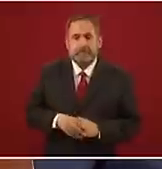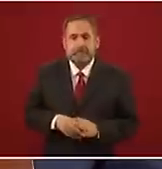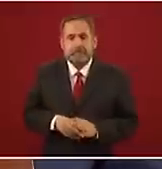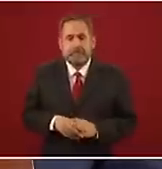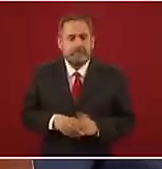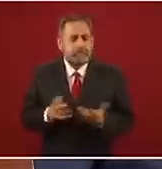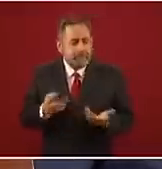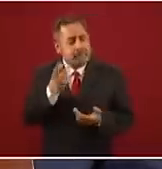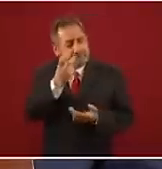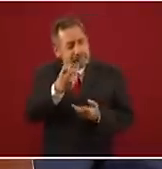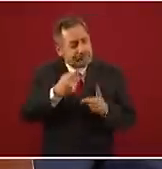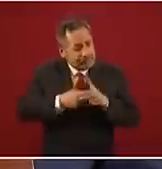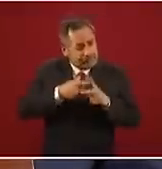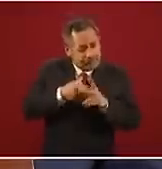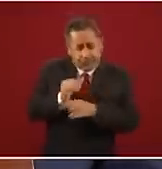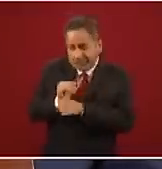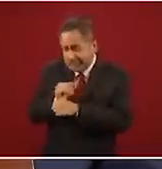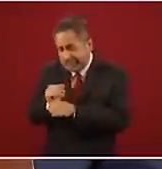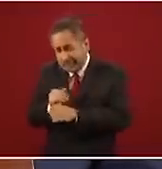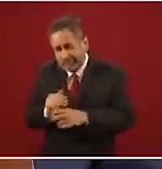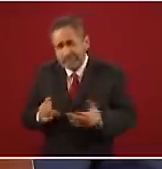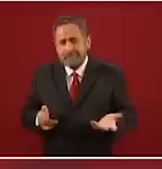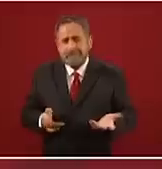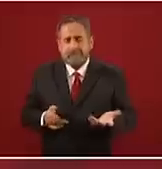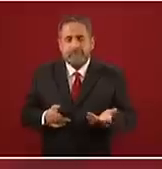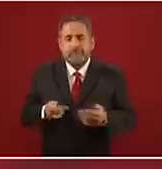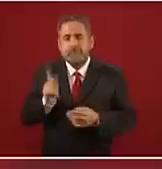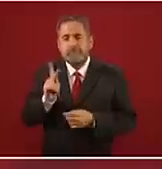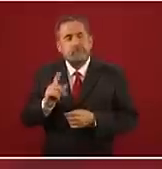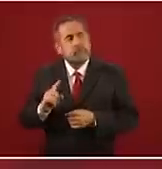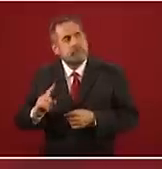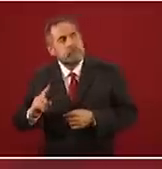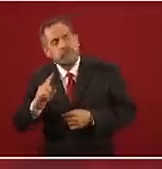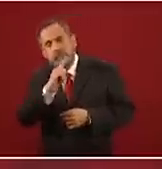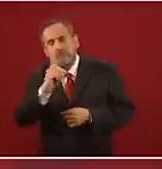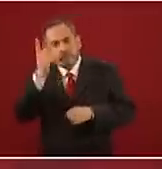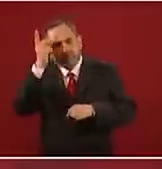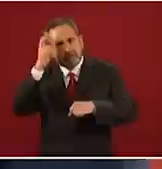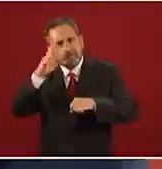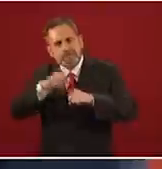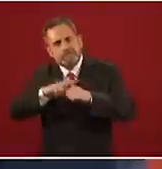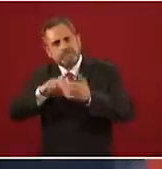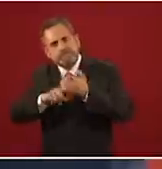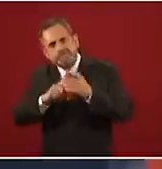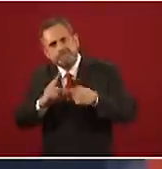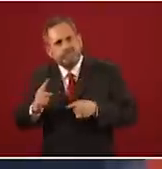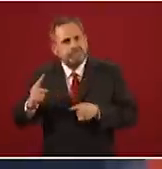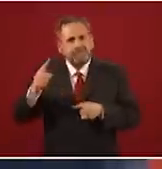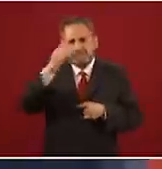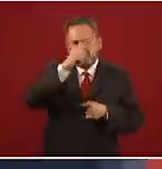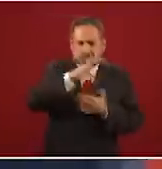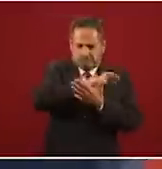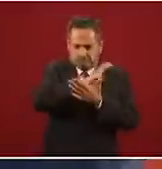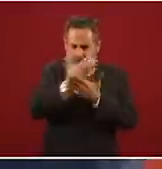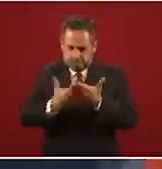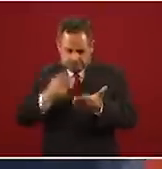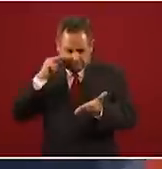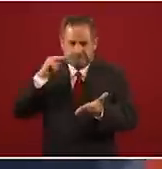Pero así medían. Pero no se metían a ver a los